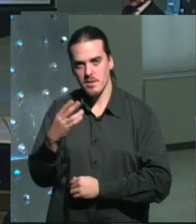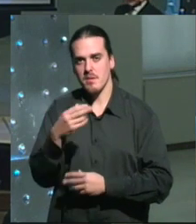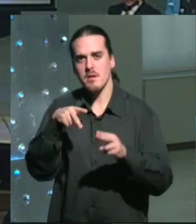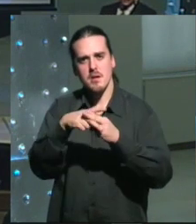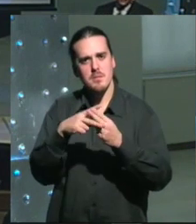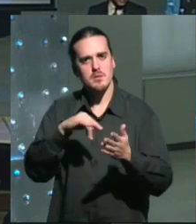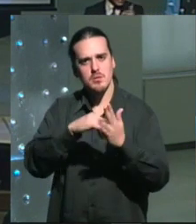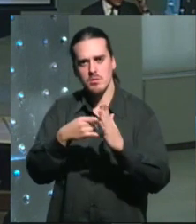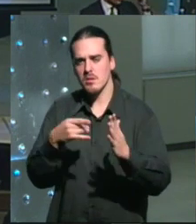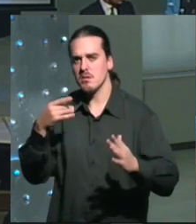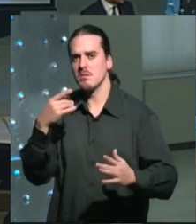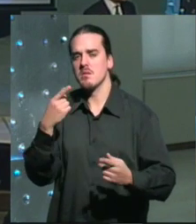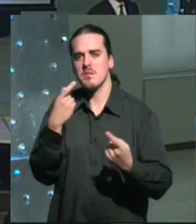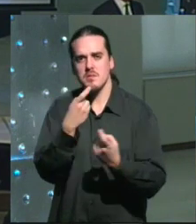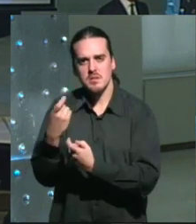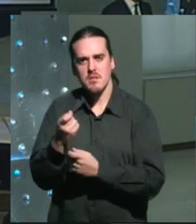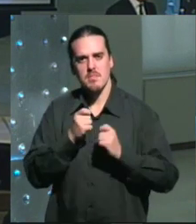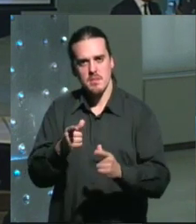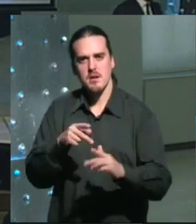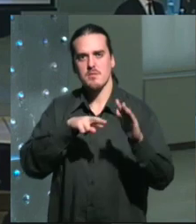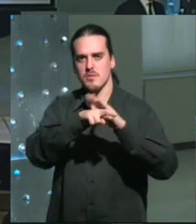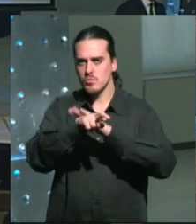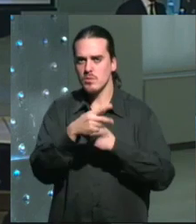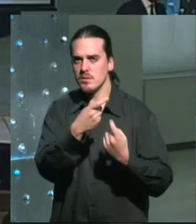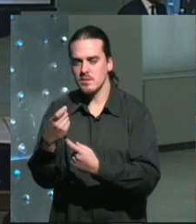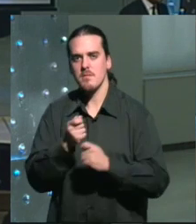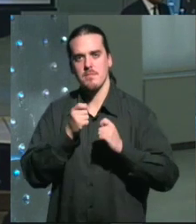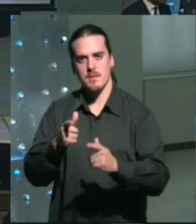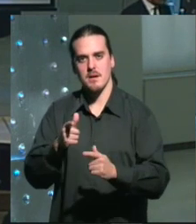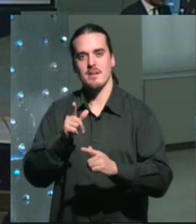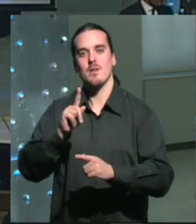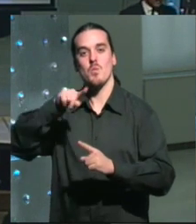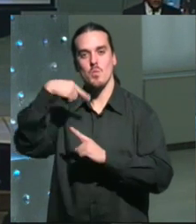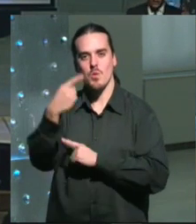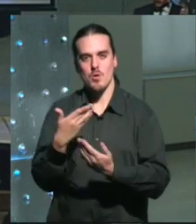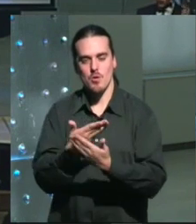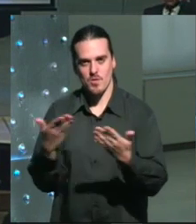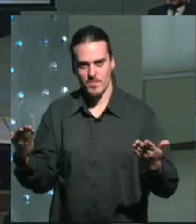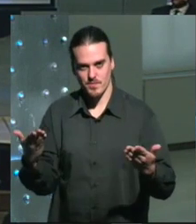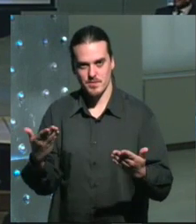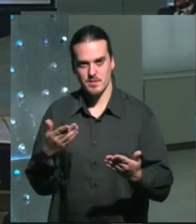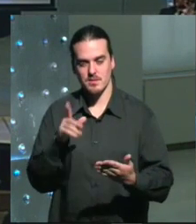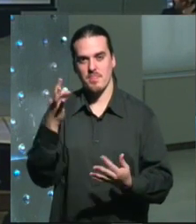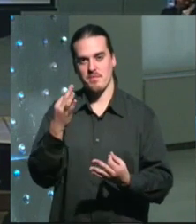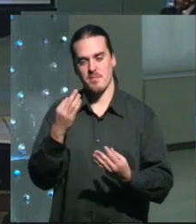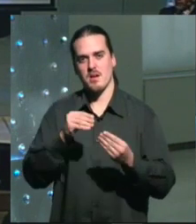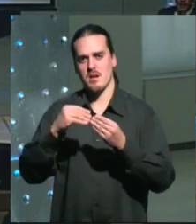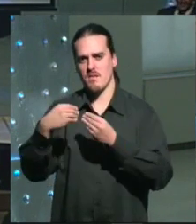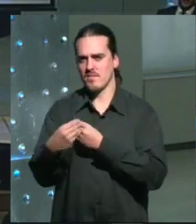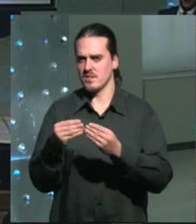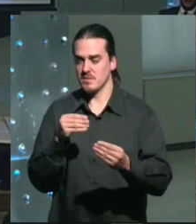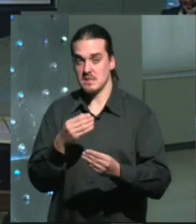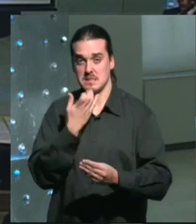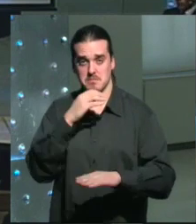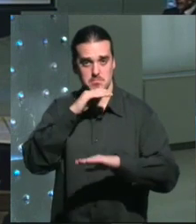tecnológicas necesarias, le das los recursos que necesitan y confías en ellos. Por supuesto, con mayor y absoluta flexibilidad. Si no cumplen, a la